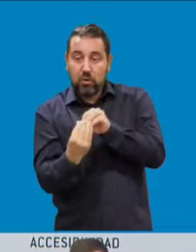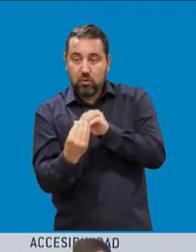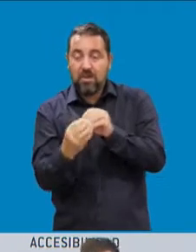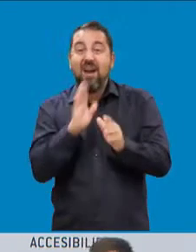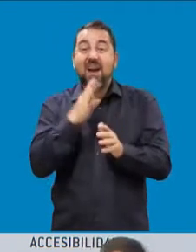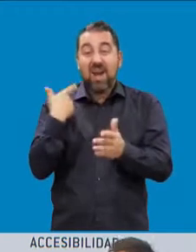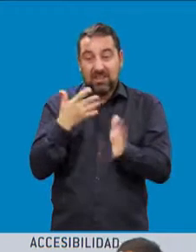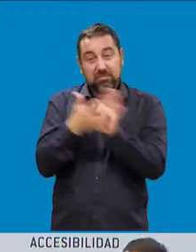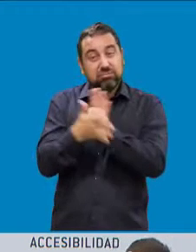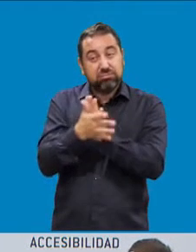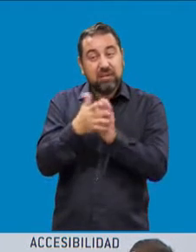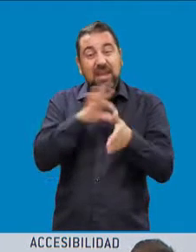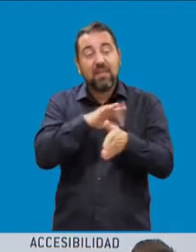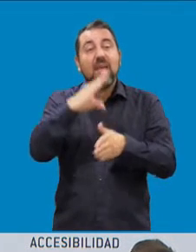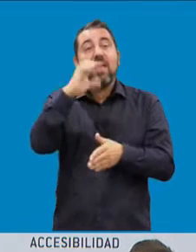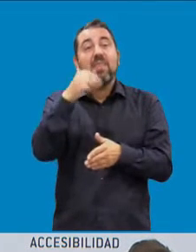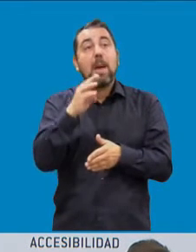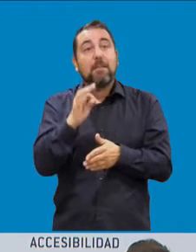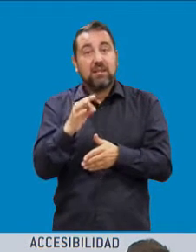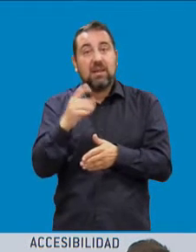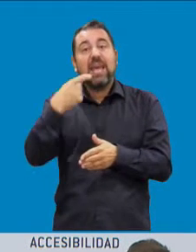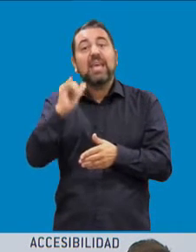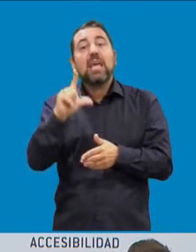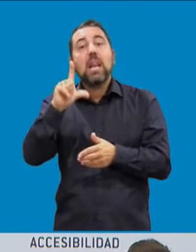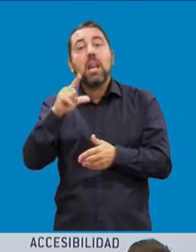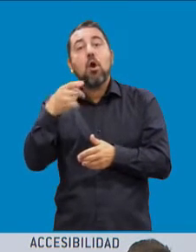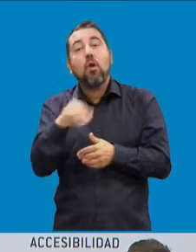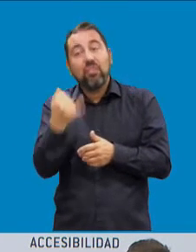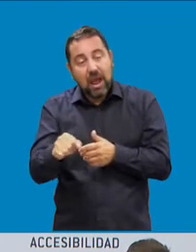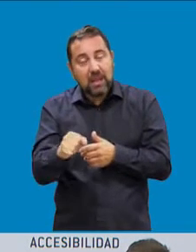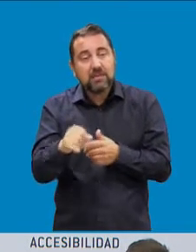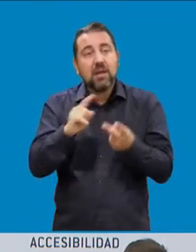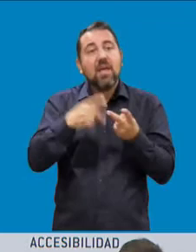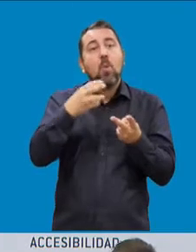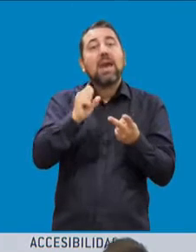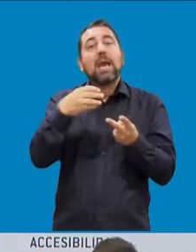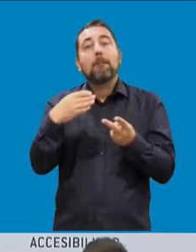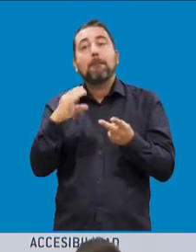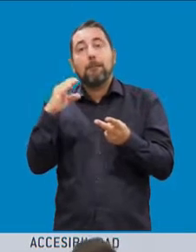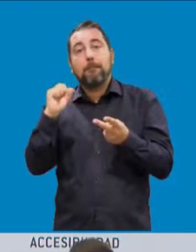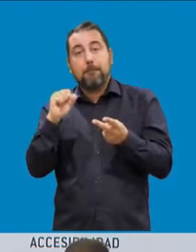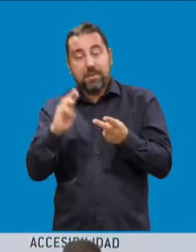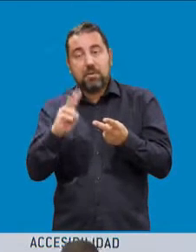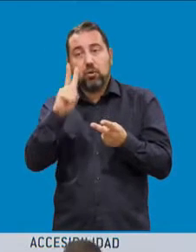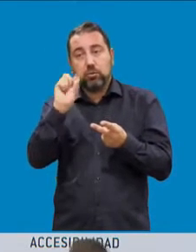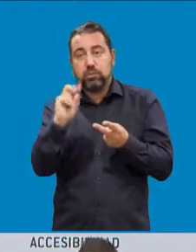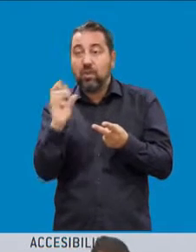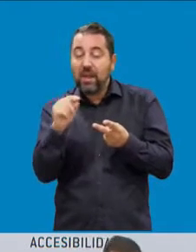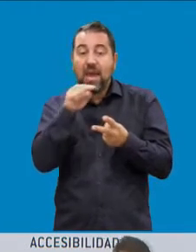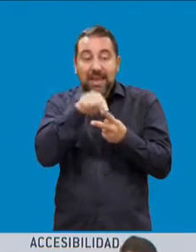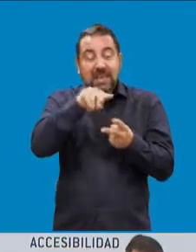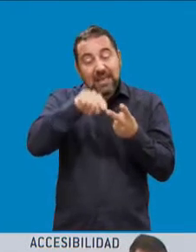realizando adaptaciones de la guía que os he comentado anteriormente del CEAPAD, de Gil González, y de las